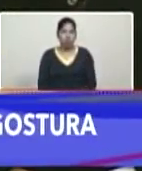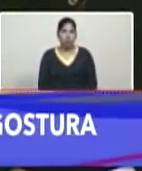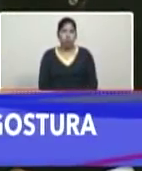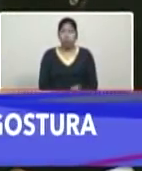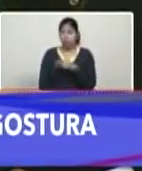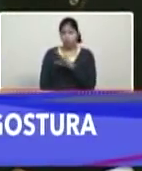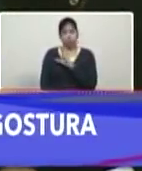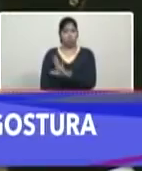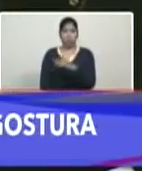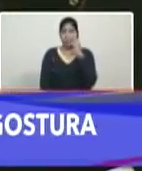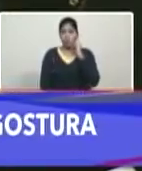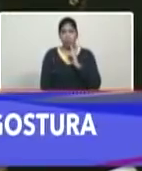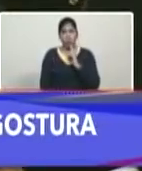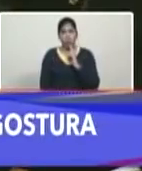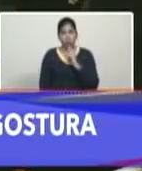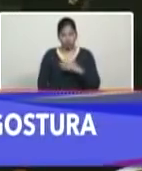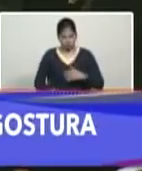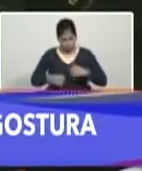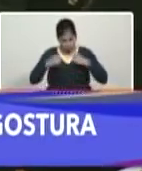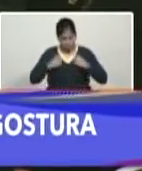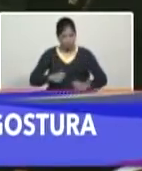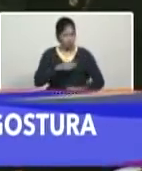Bolívar era el símbolo con su uniforme